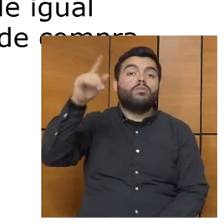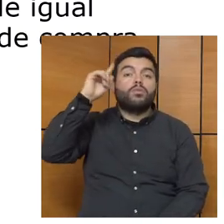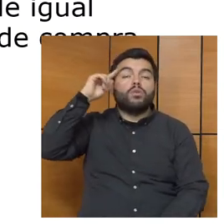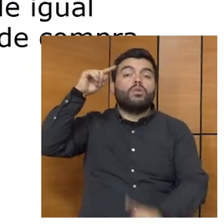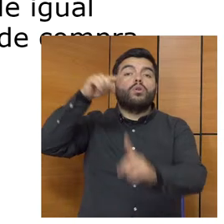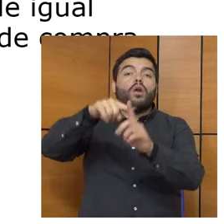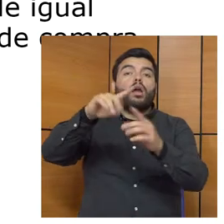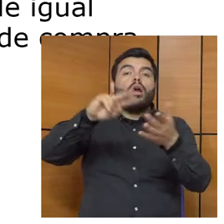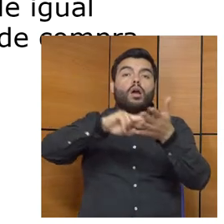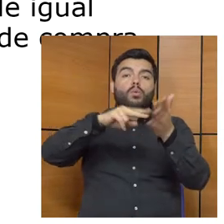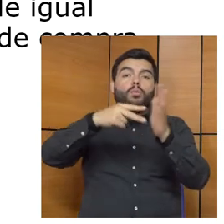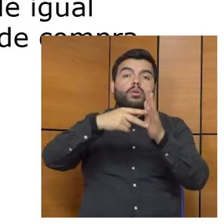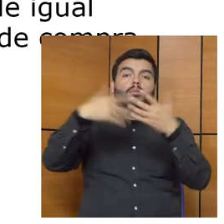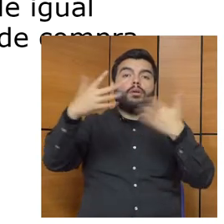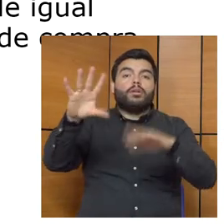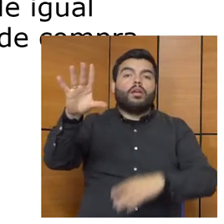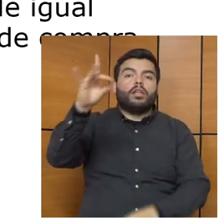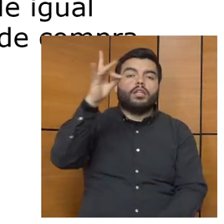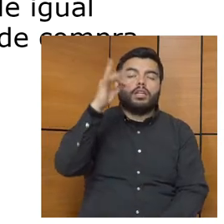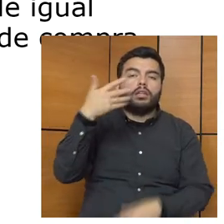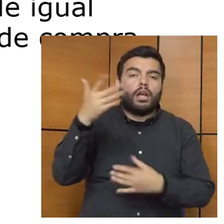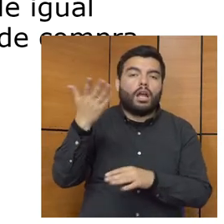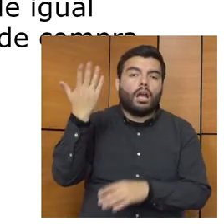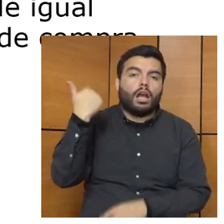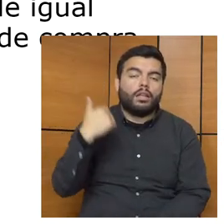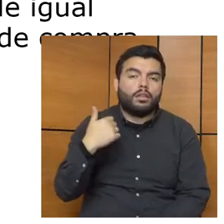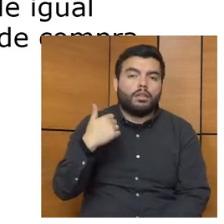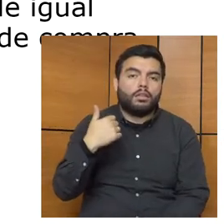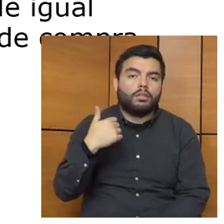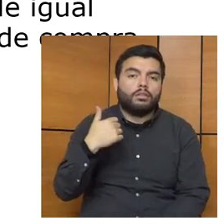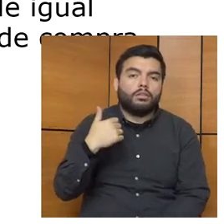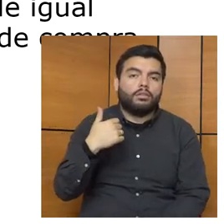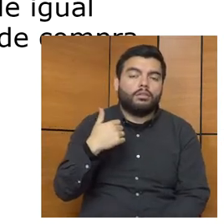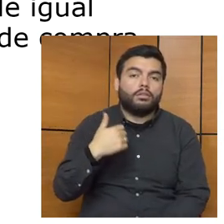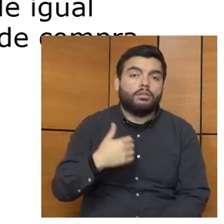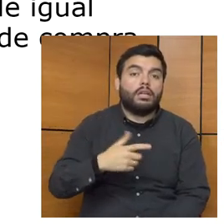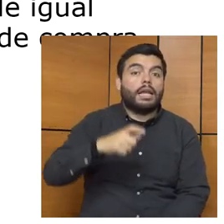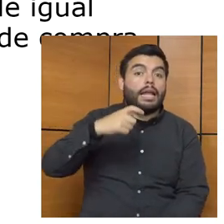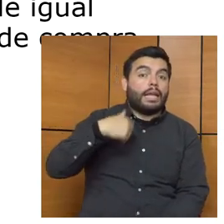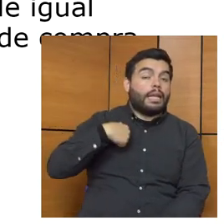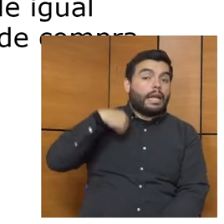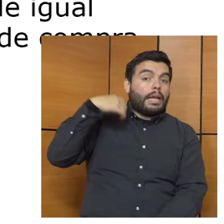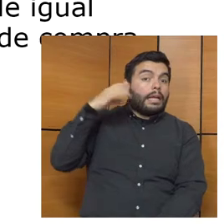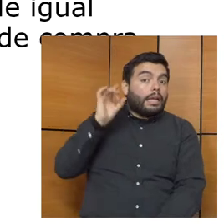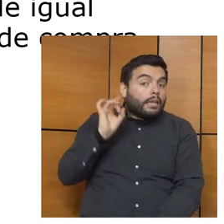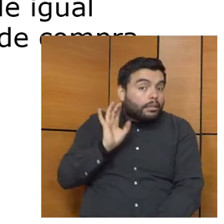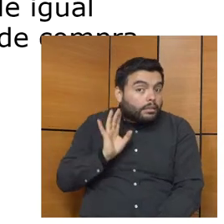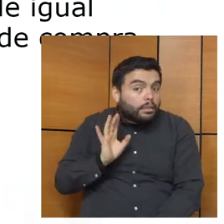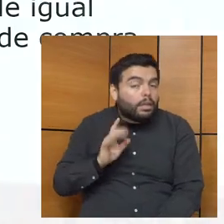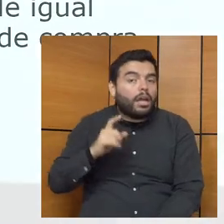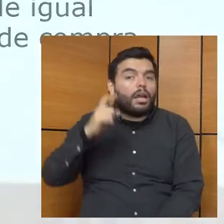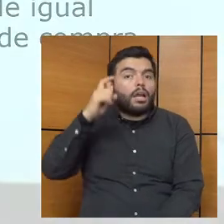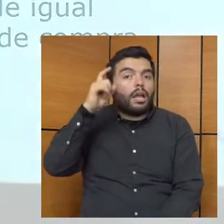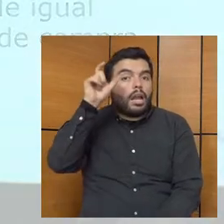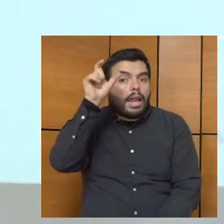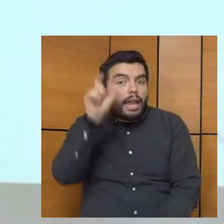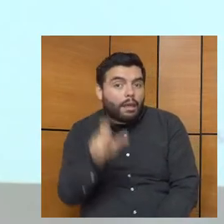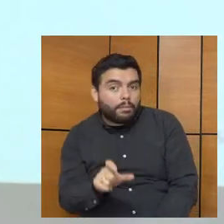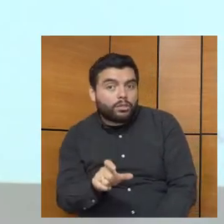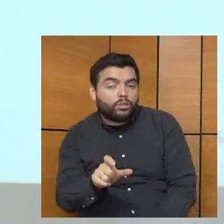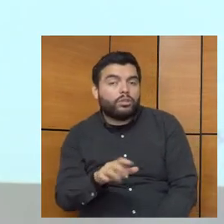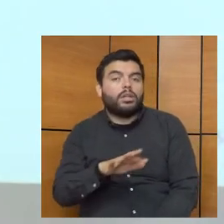un problema que ya había sido detectado en las investigaciones. Al parecer, la gente, la persona mayor, usa redes sociales en forma